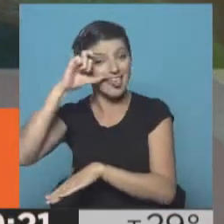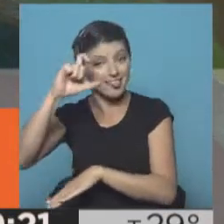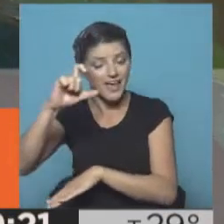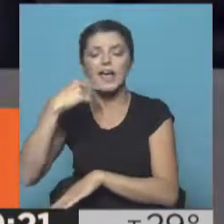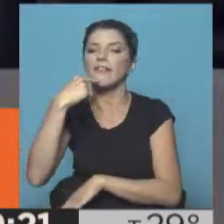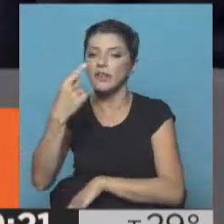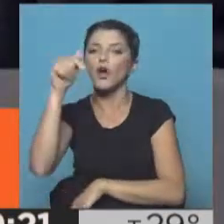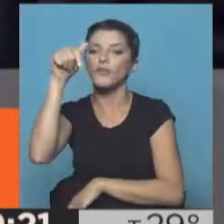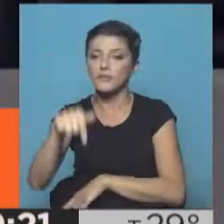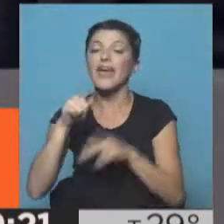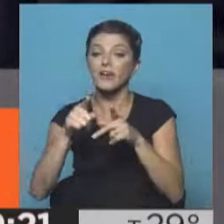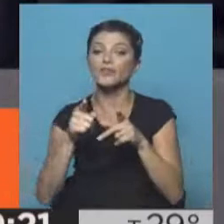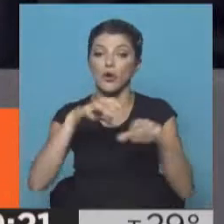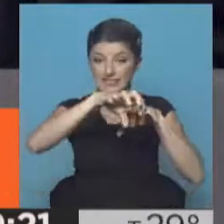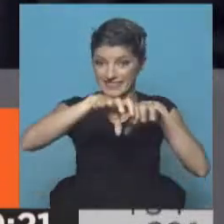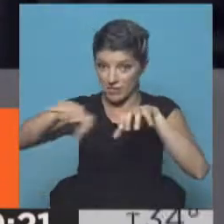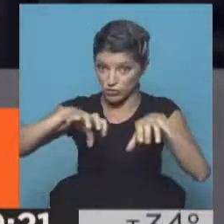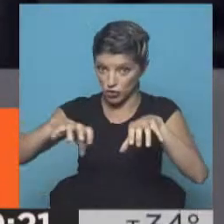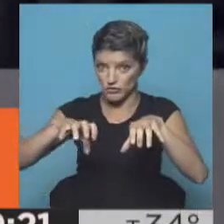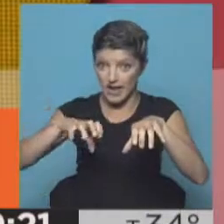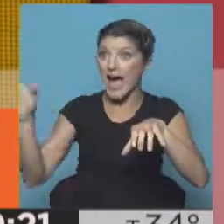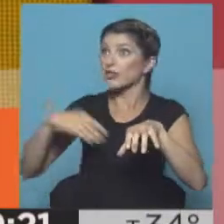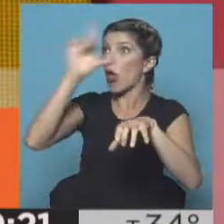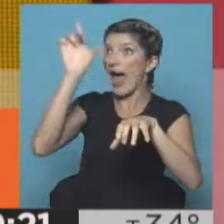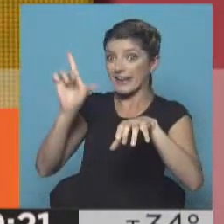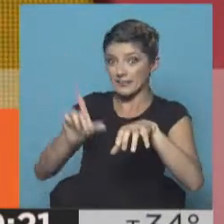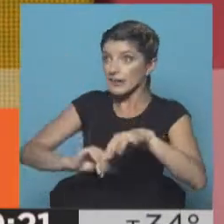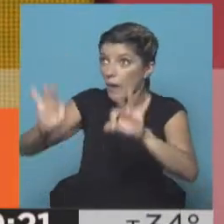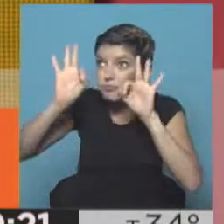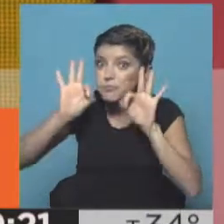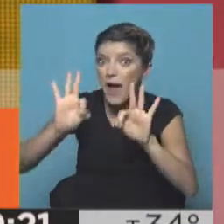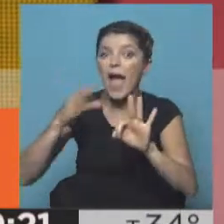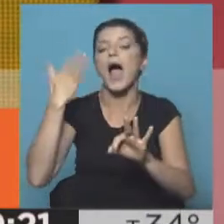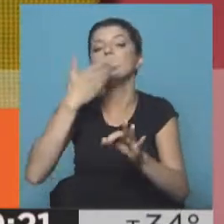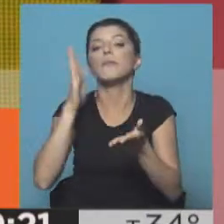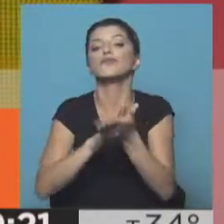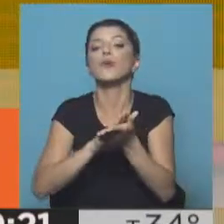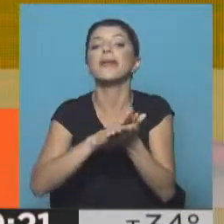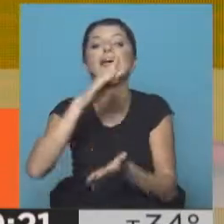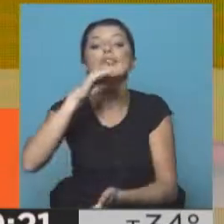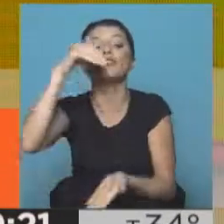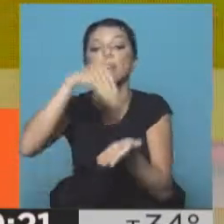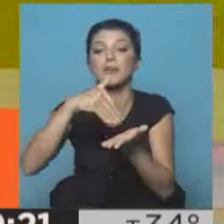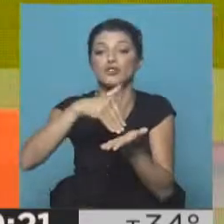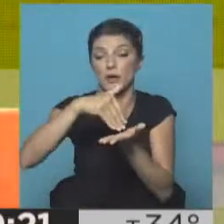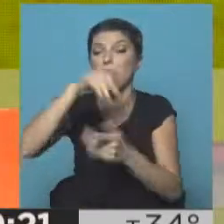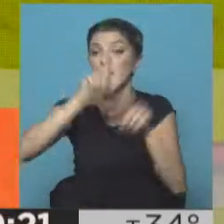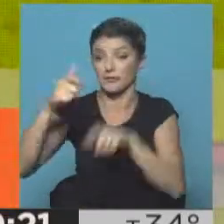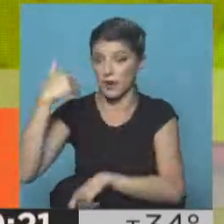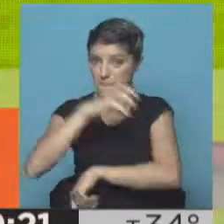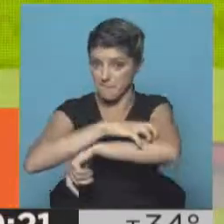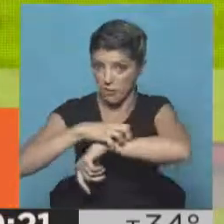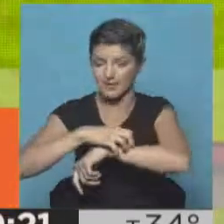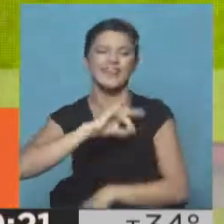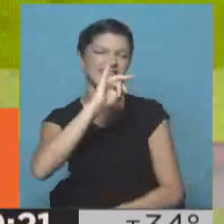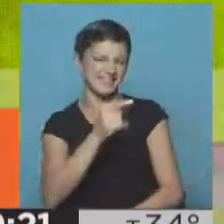que se refiere a los centros urbanos a todo el país, estaríamos hablando de 14 millones de pobres. Exactamente. El INDEC solo mide